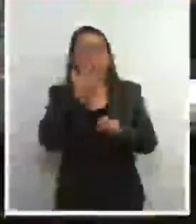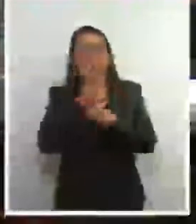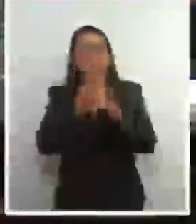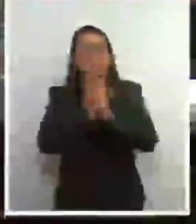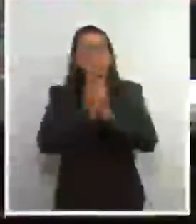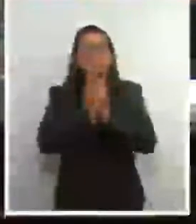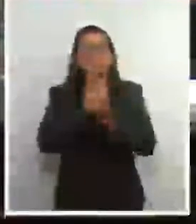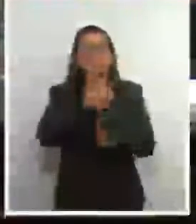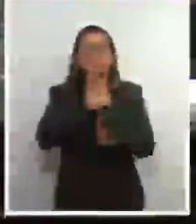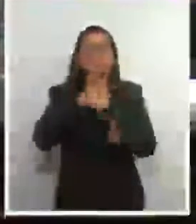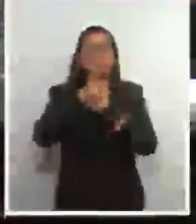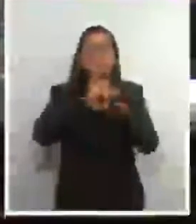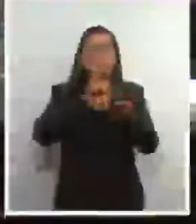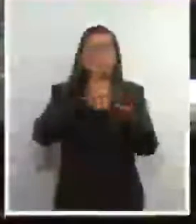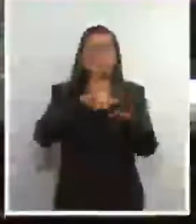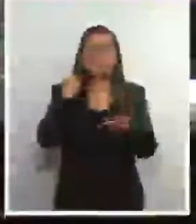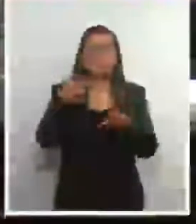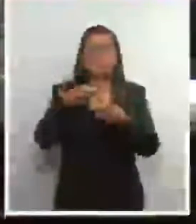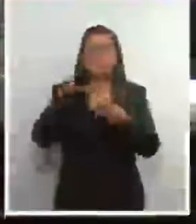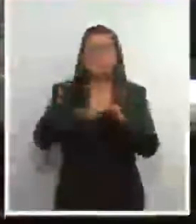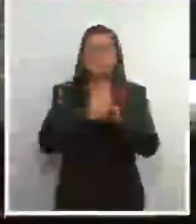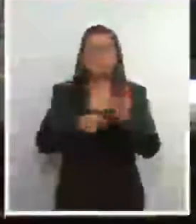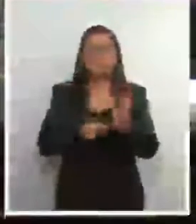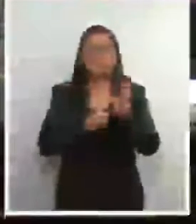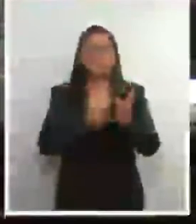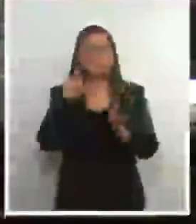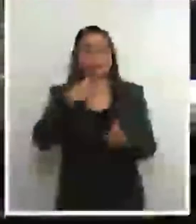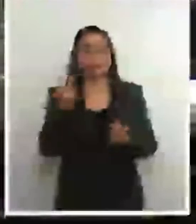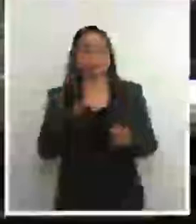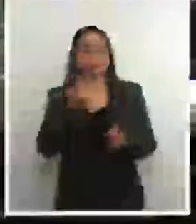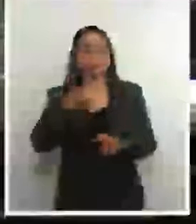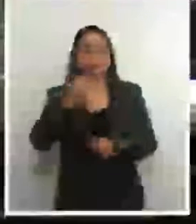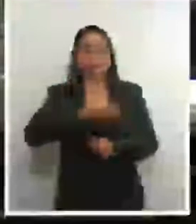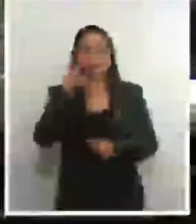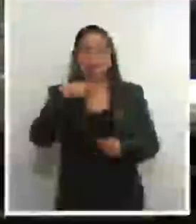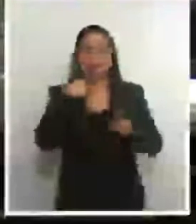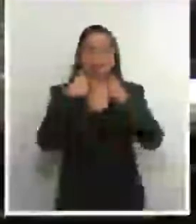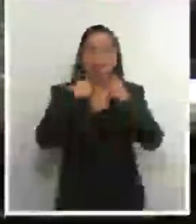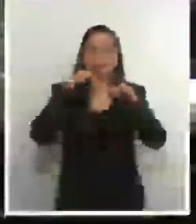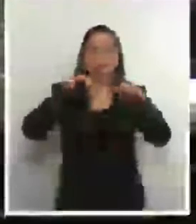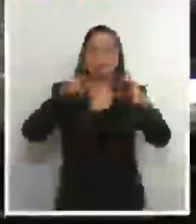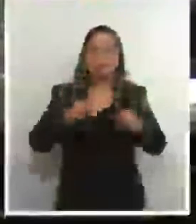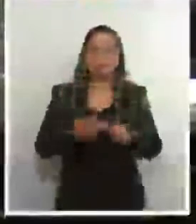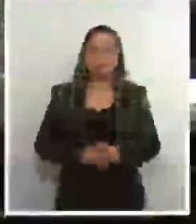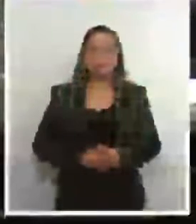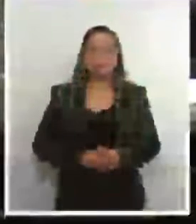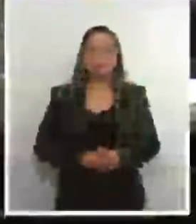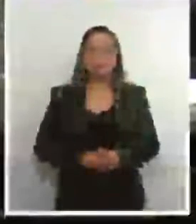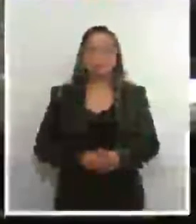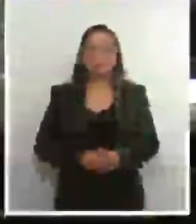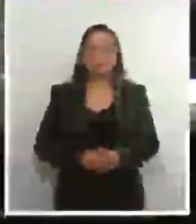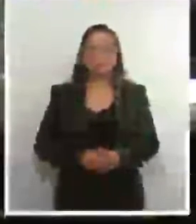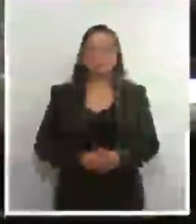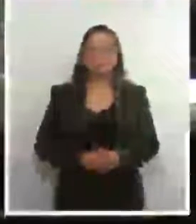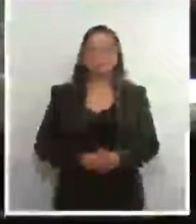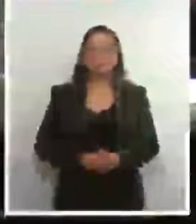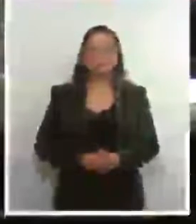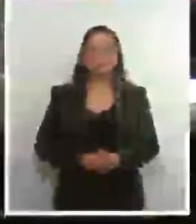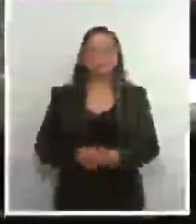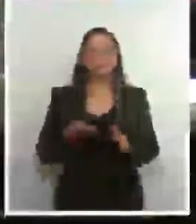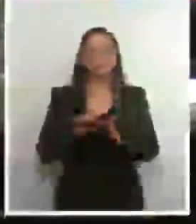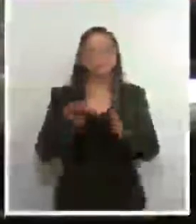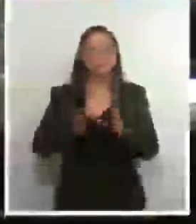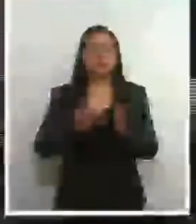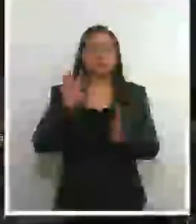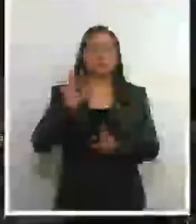la Secretaría de Lectura de la reserva para consultar si se admite o no a discusión.